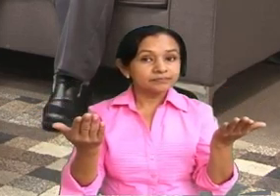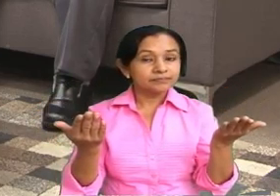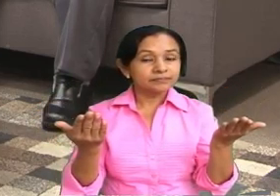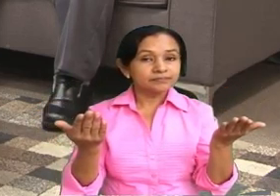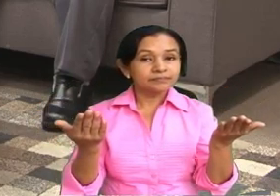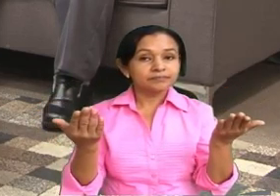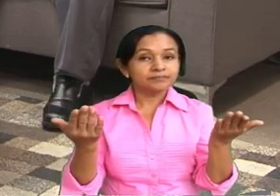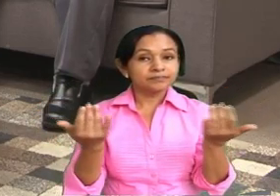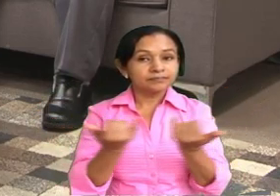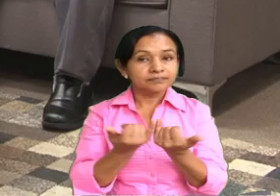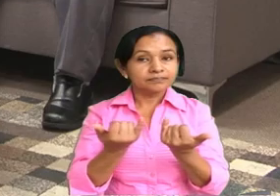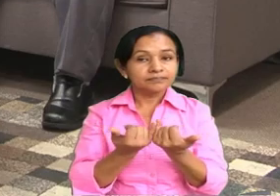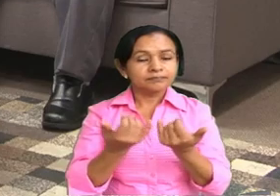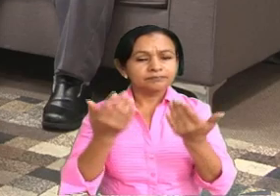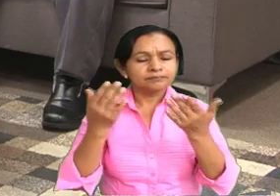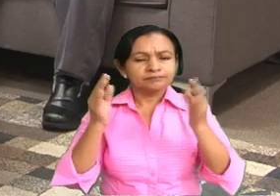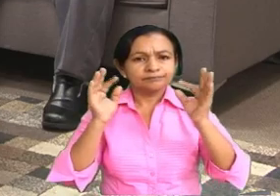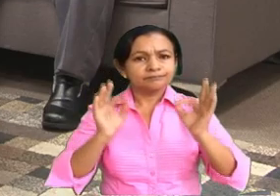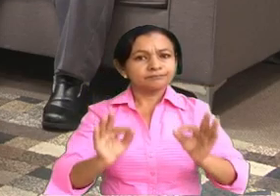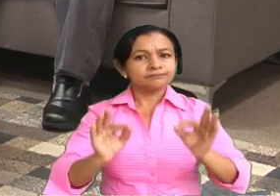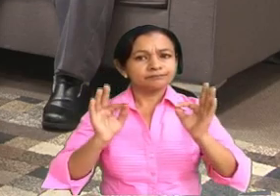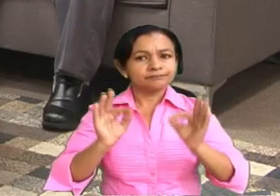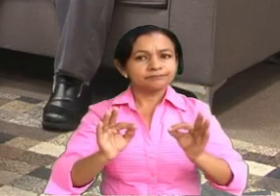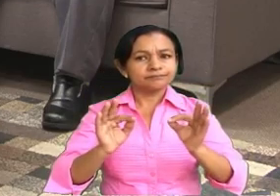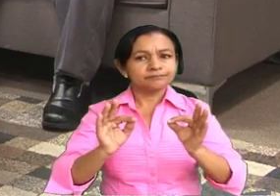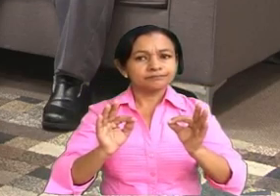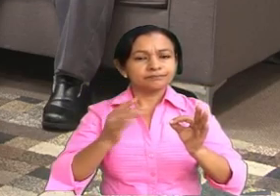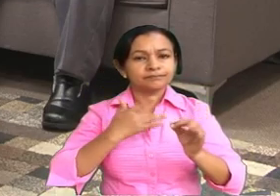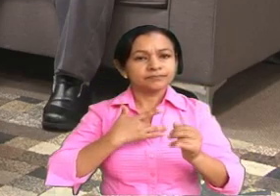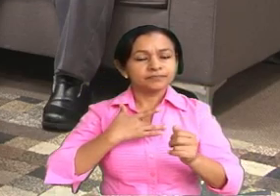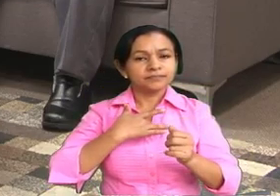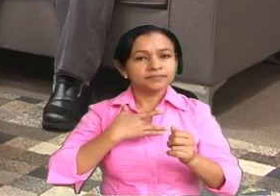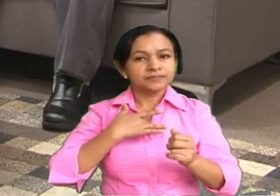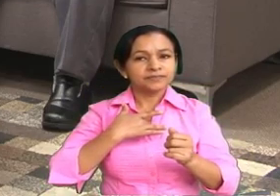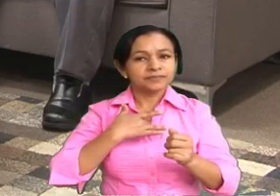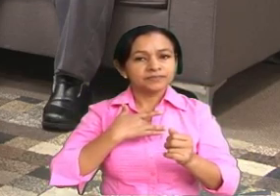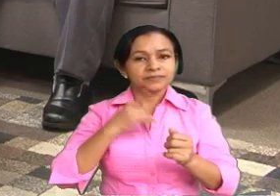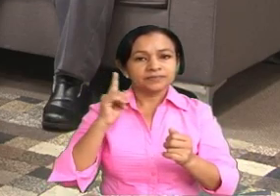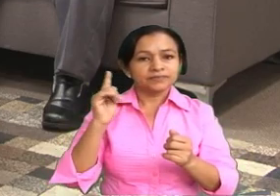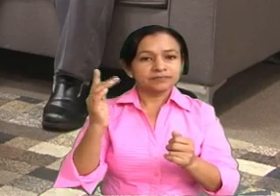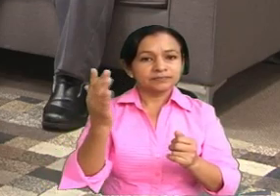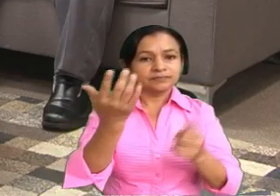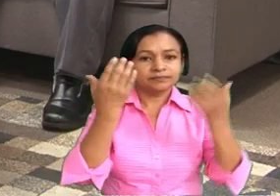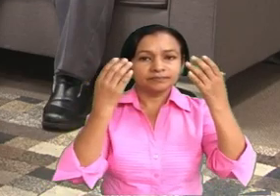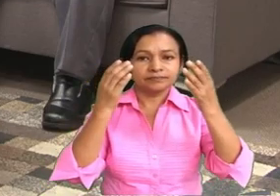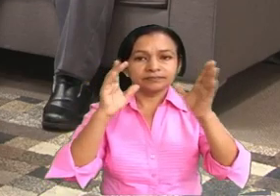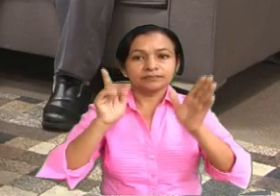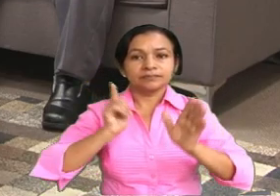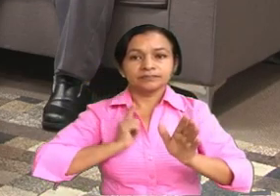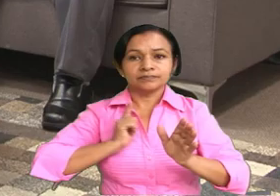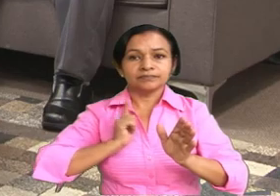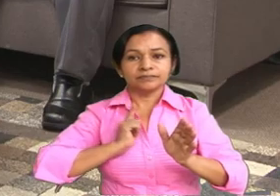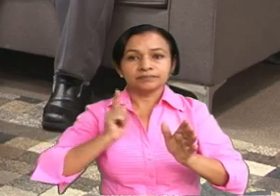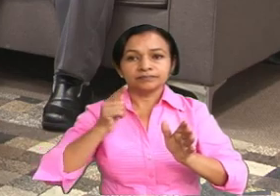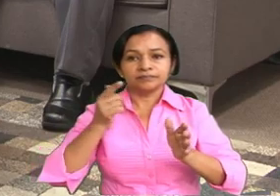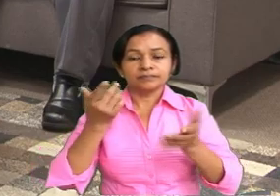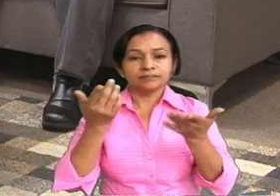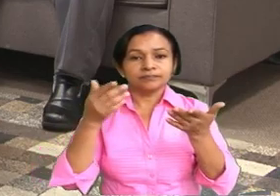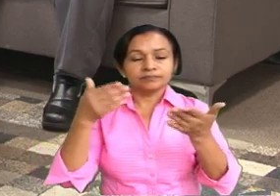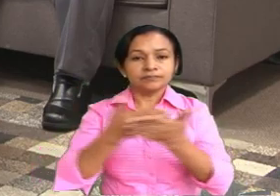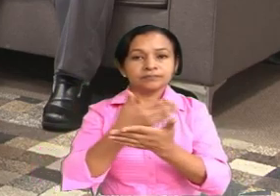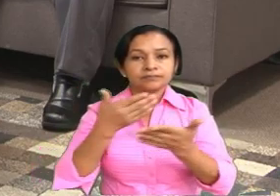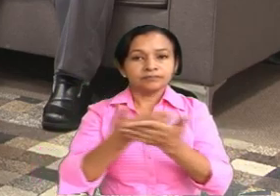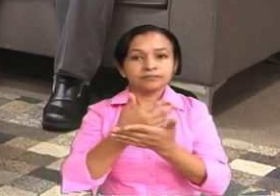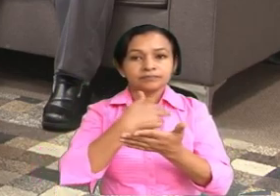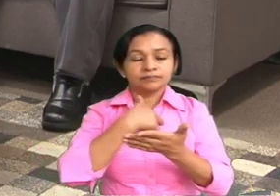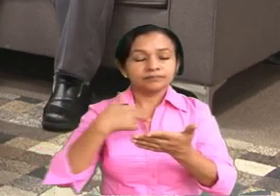administrados, bien aplicados en las necesidades y en las oportunidades que vamos viendo que este contexto actual